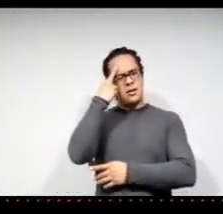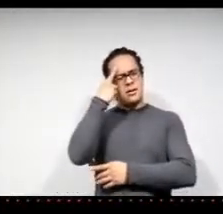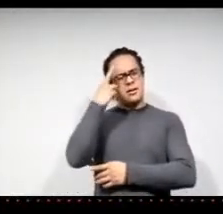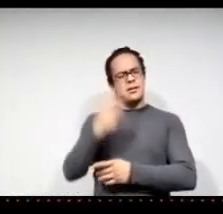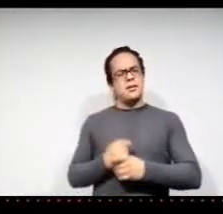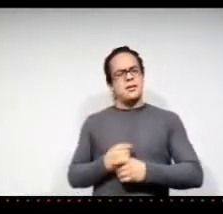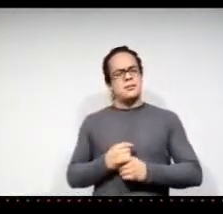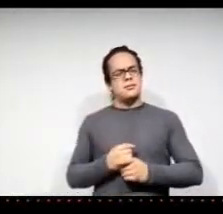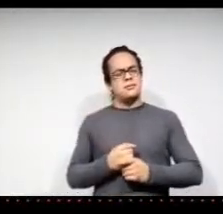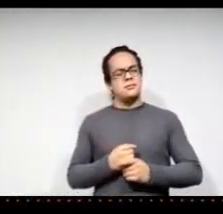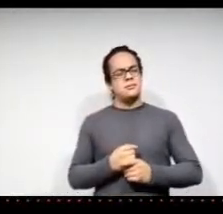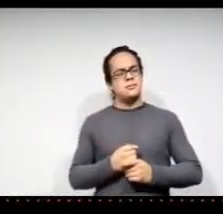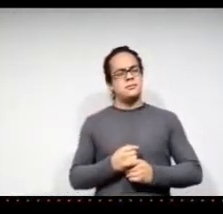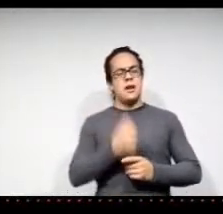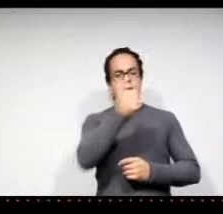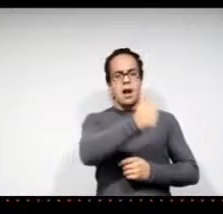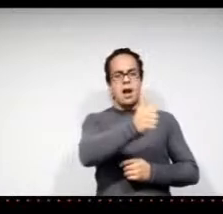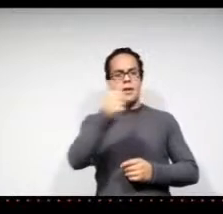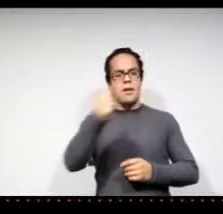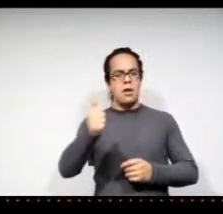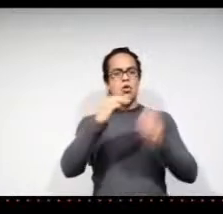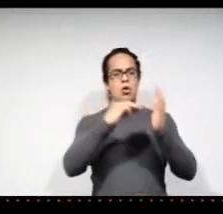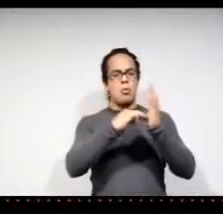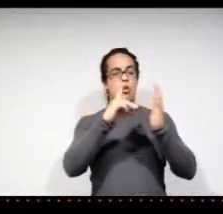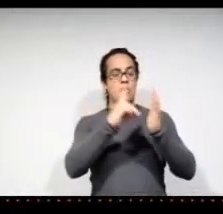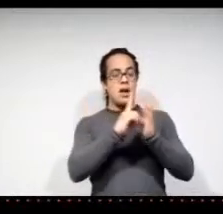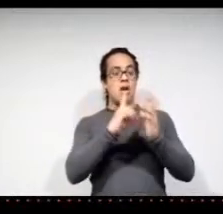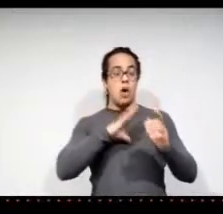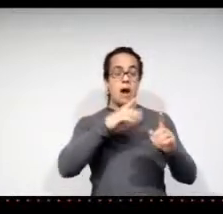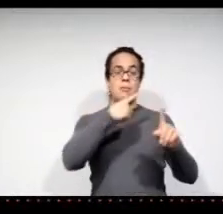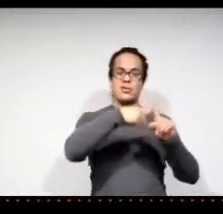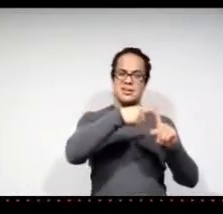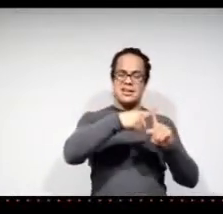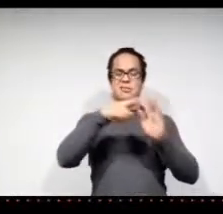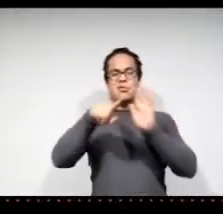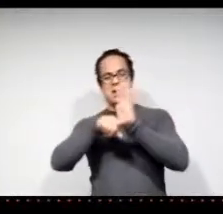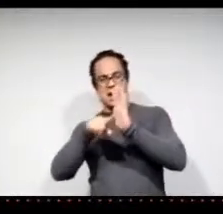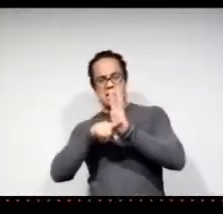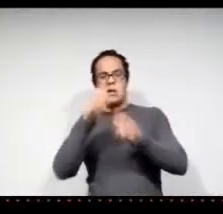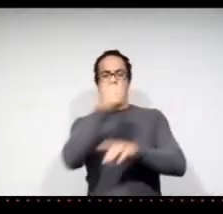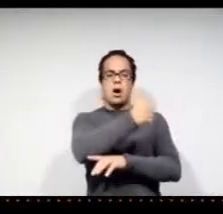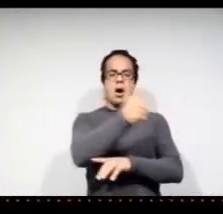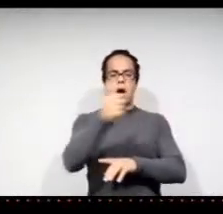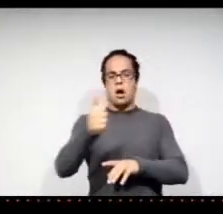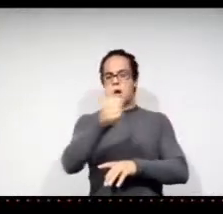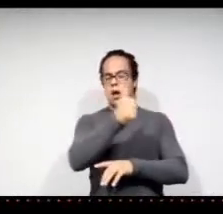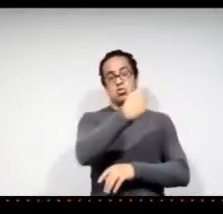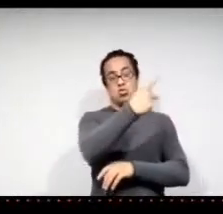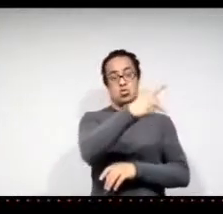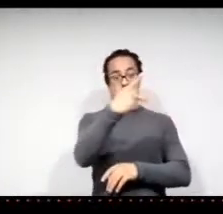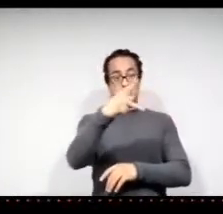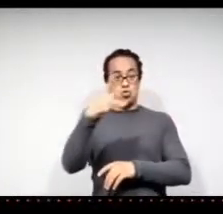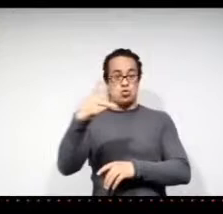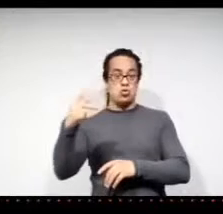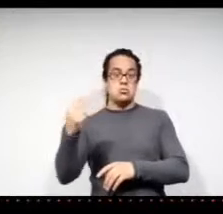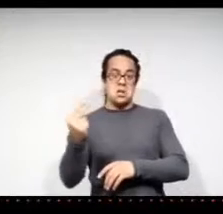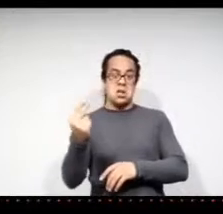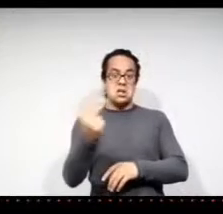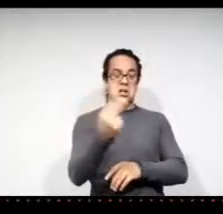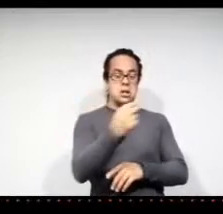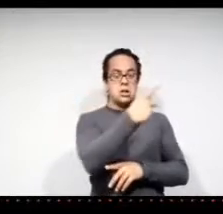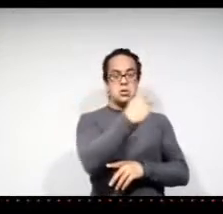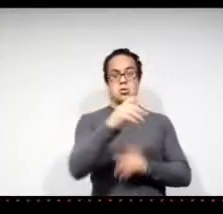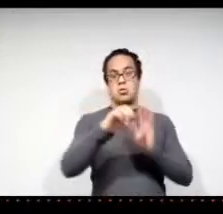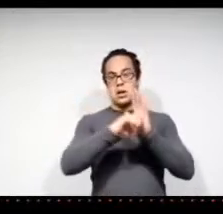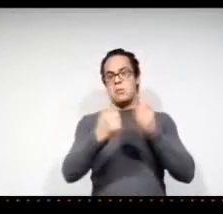cada modalidad tiene sus ventajas y sus desventajas y funciona para personas con necesidades particulares, ¿no? Uh-huh. Los que quieren asistir al